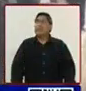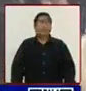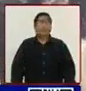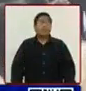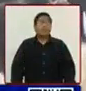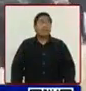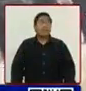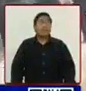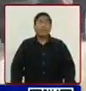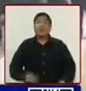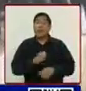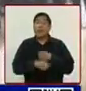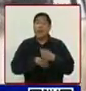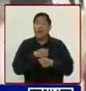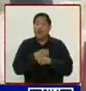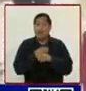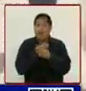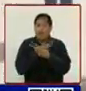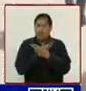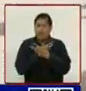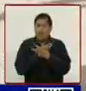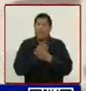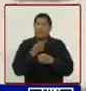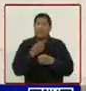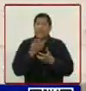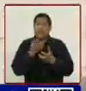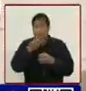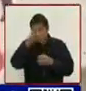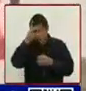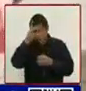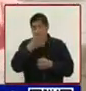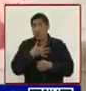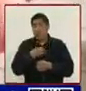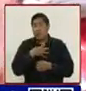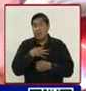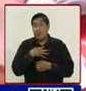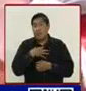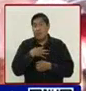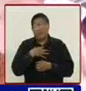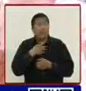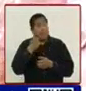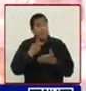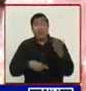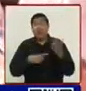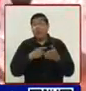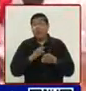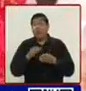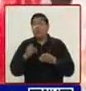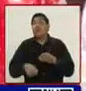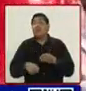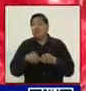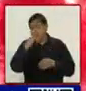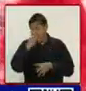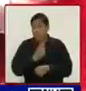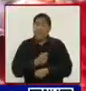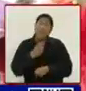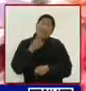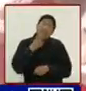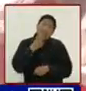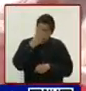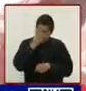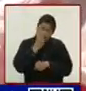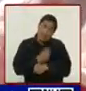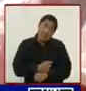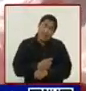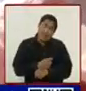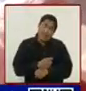Este año es el año del conejo, pero tú estás llevando gallito blanco. Sí. ¿Por qué? Para que se cumpla la tradición, ¿no? ¿Qué dice la tradición del gallo